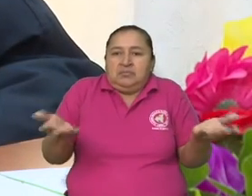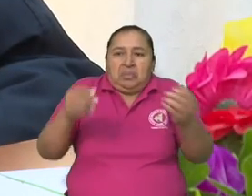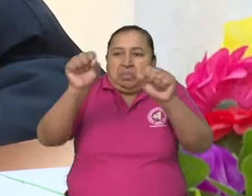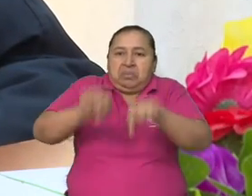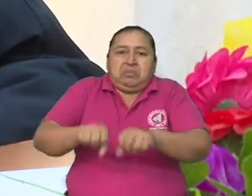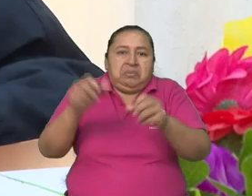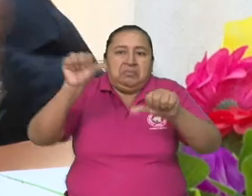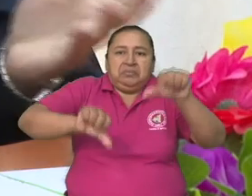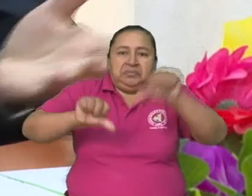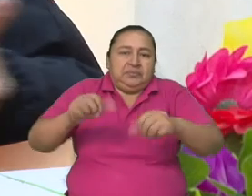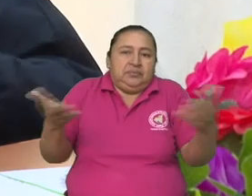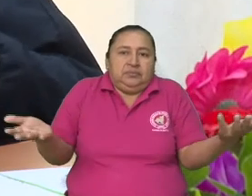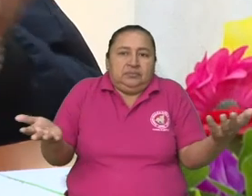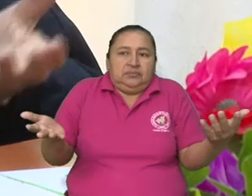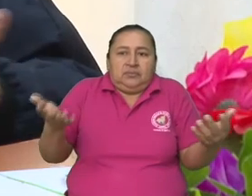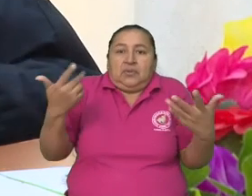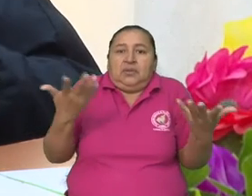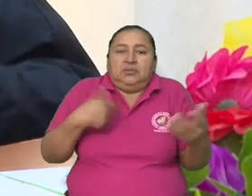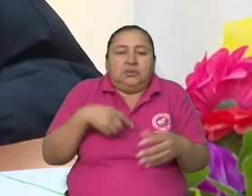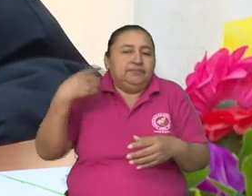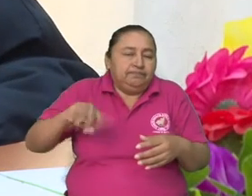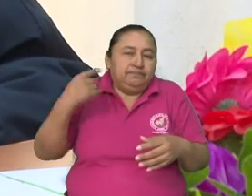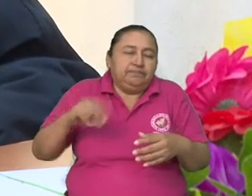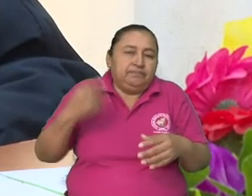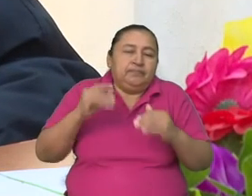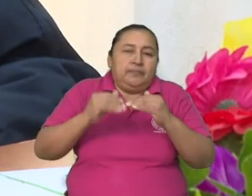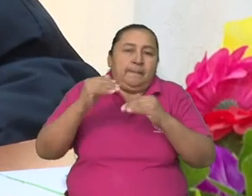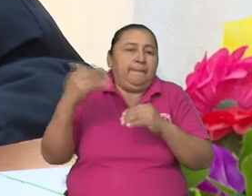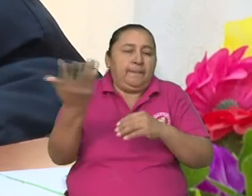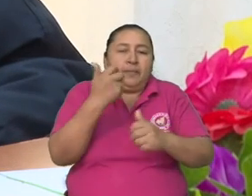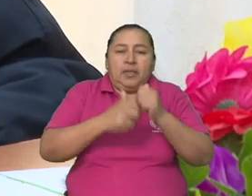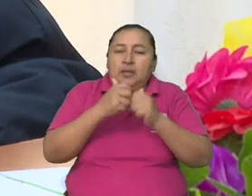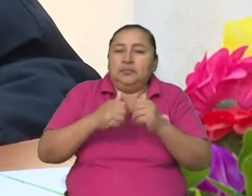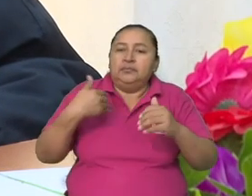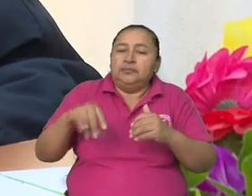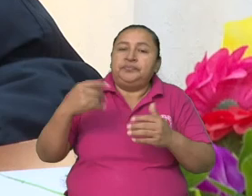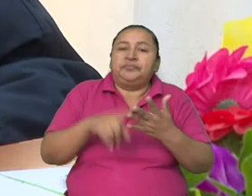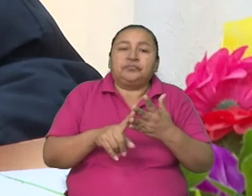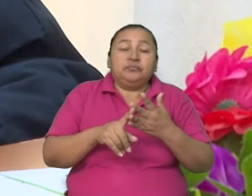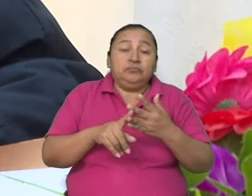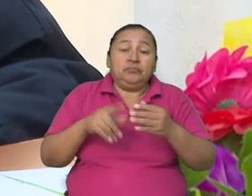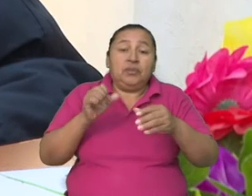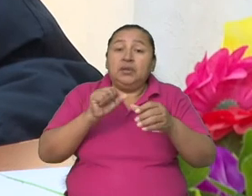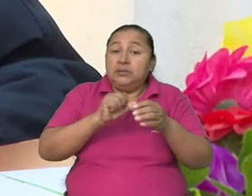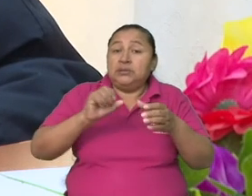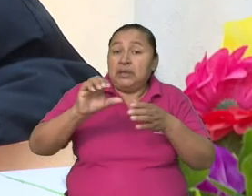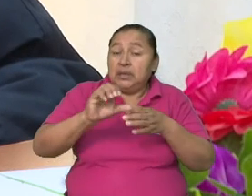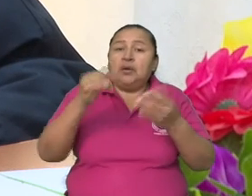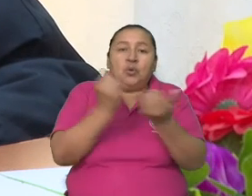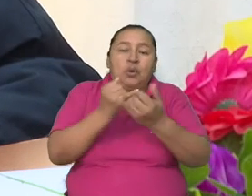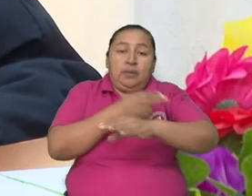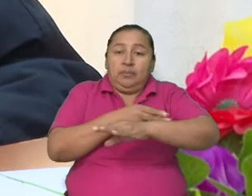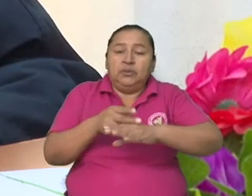bancarrota todo. Entonces tuvimos que superarnos en todo eso. El puerto de San Carlos se lo iban a dar a la alcaldía,